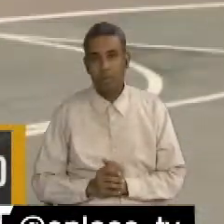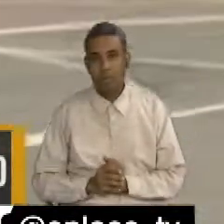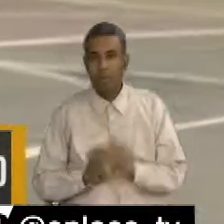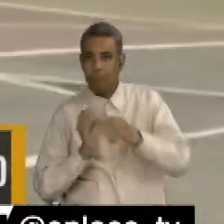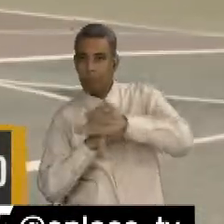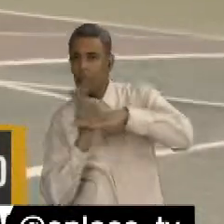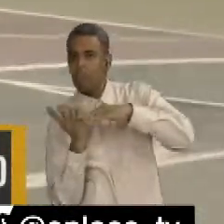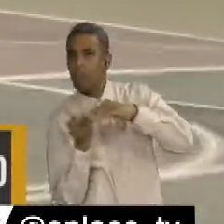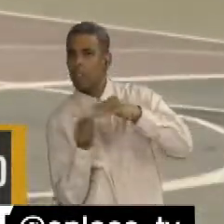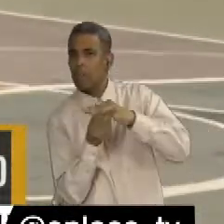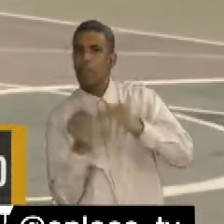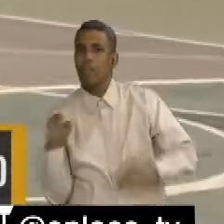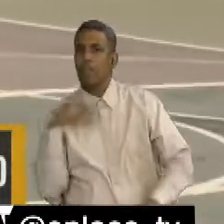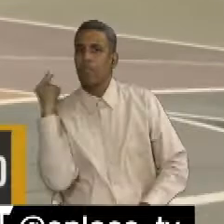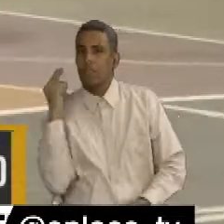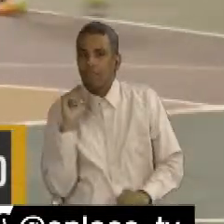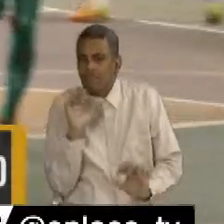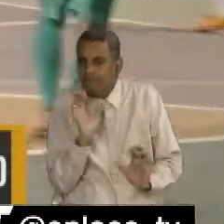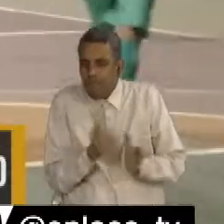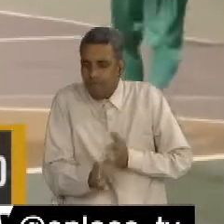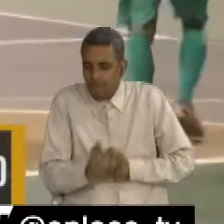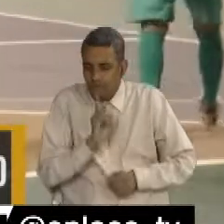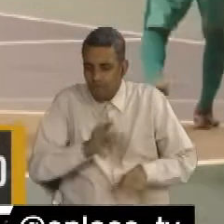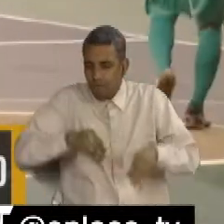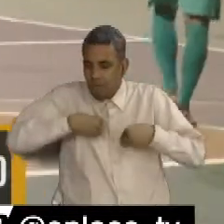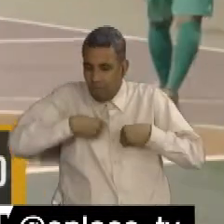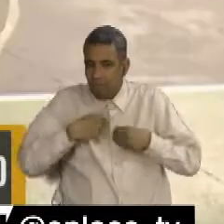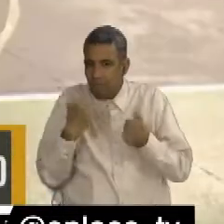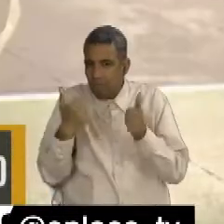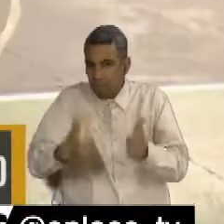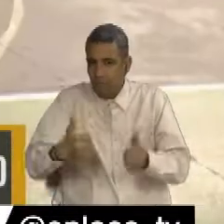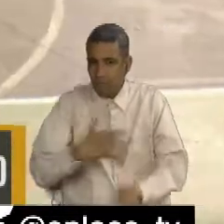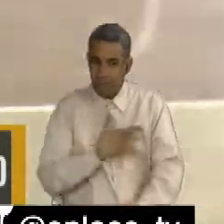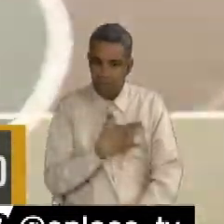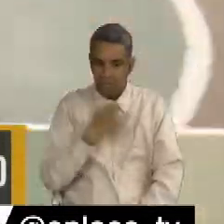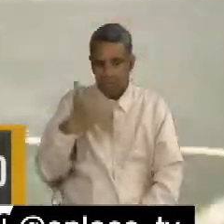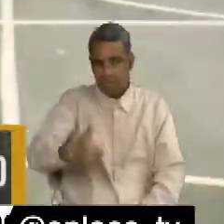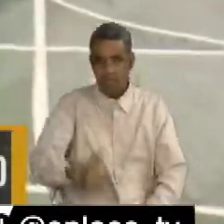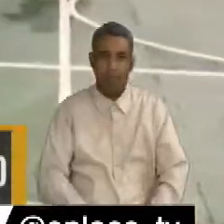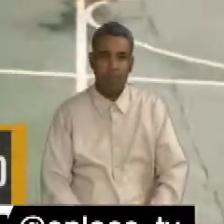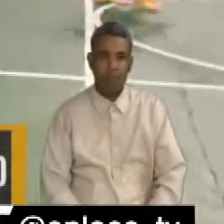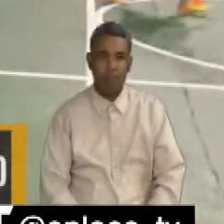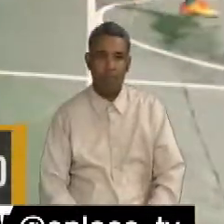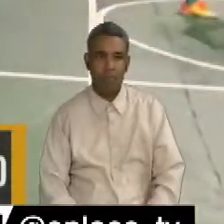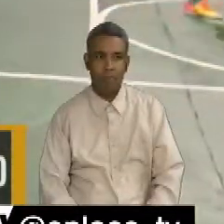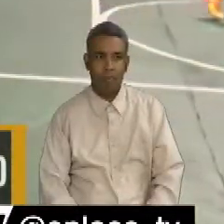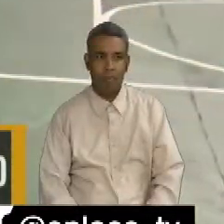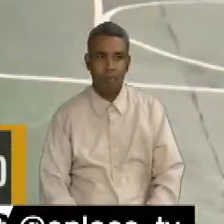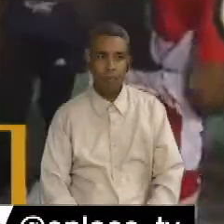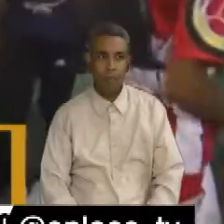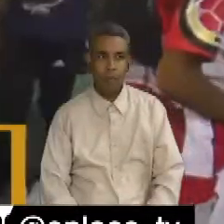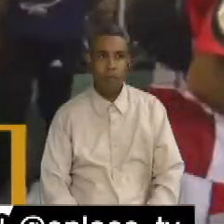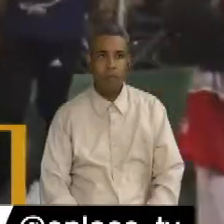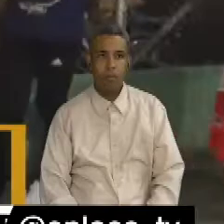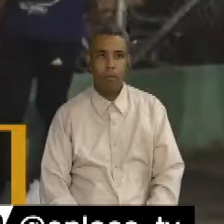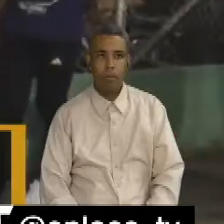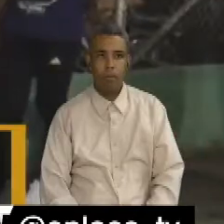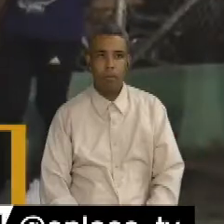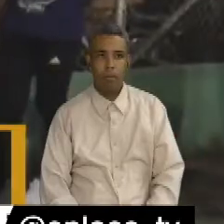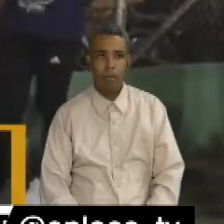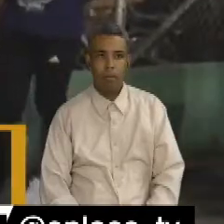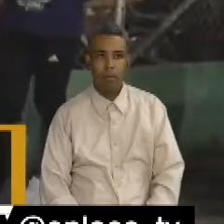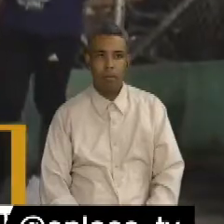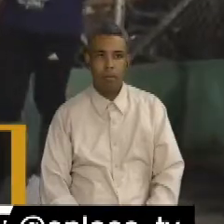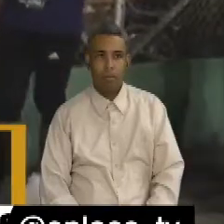satisfecho por su presentación de lograr estar en la final de este campeonato, donde desafortunadamente su rival fue superior. Fue un partido muy